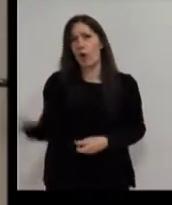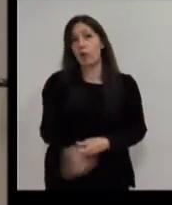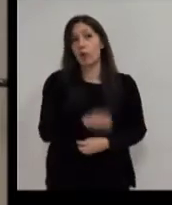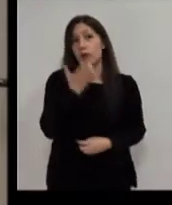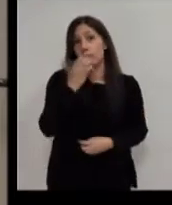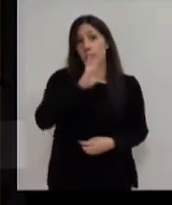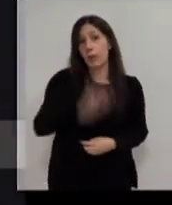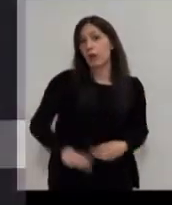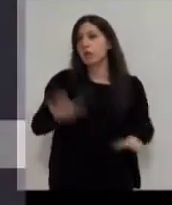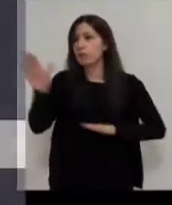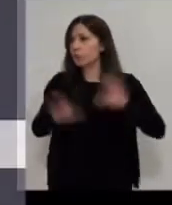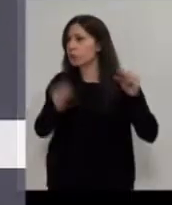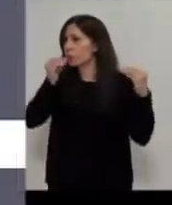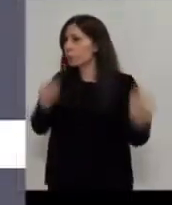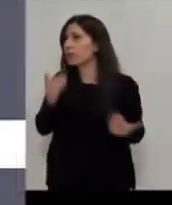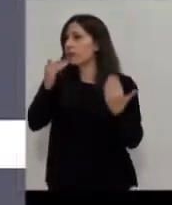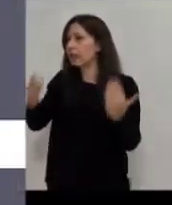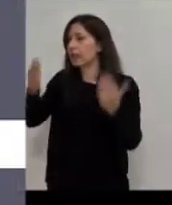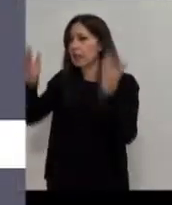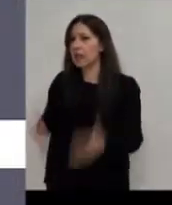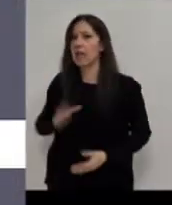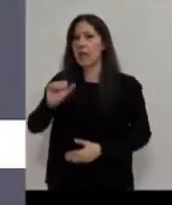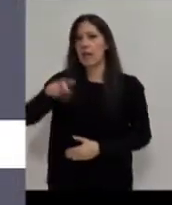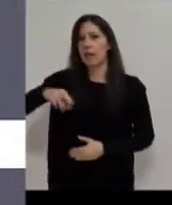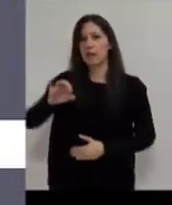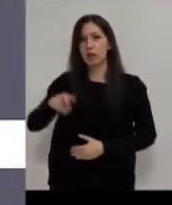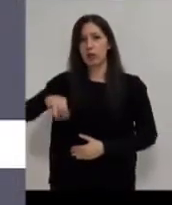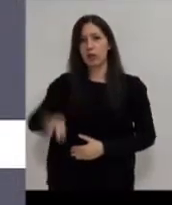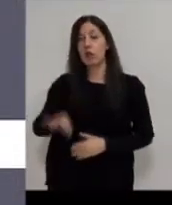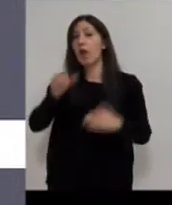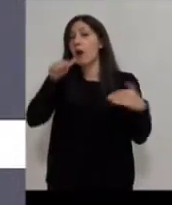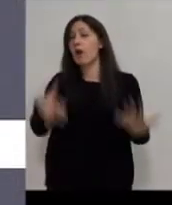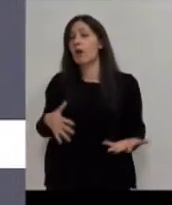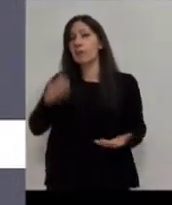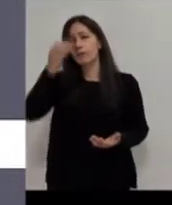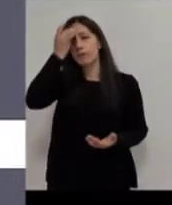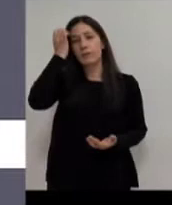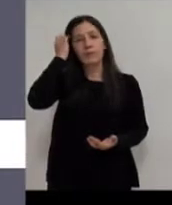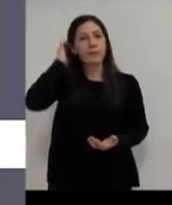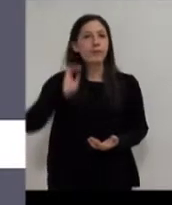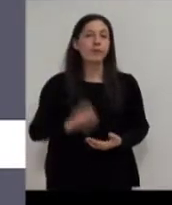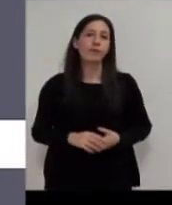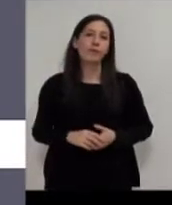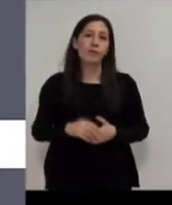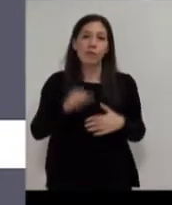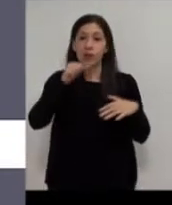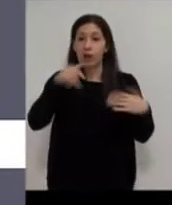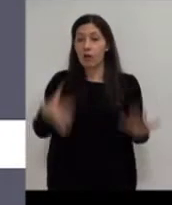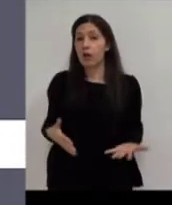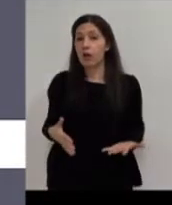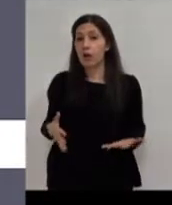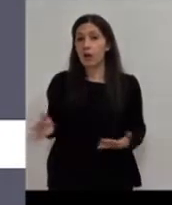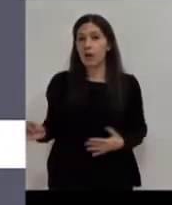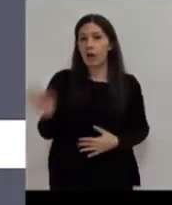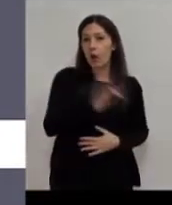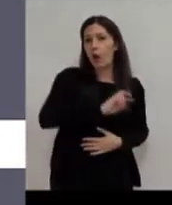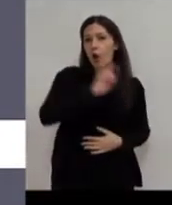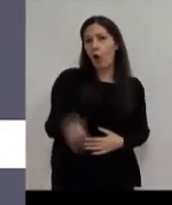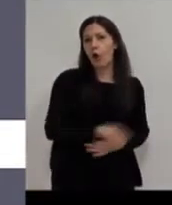ya iremos viendo alguna otra cosa. ¿Qué os parece? Muchas gracias, José Antonio. Ahora vamos